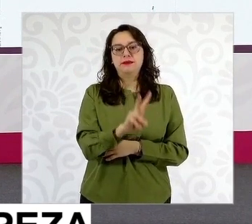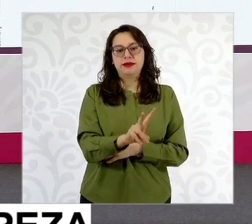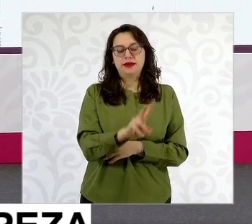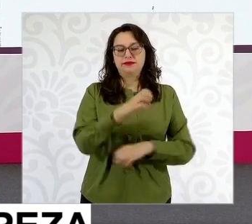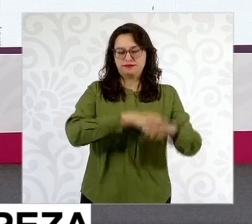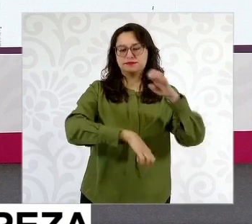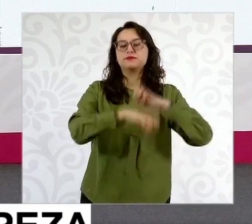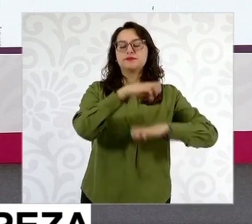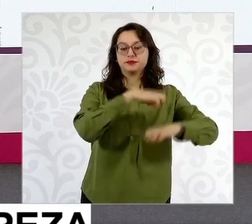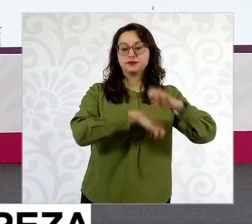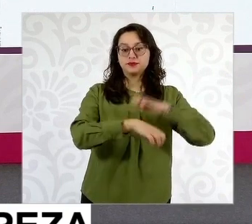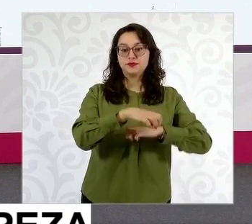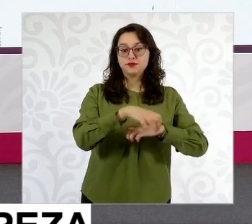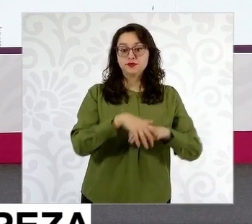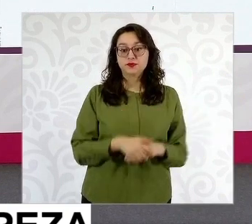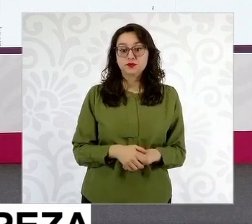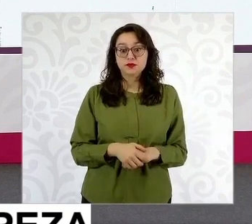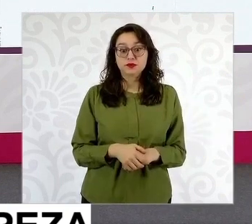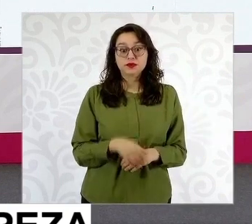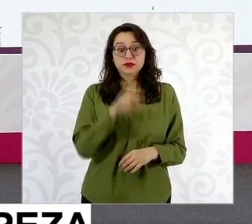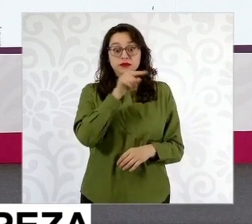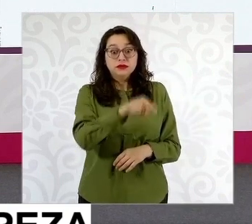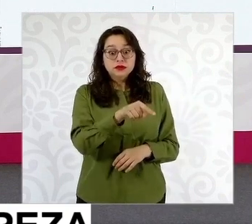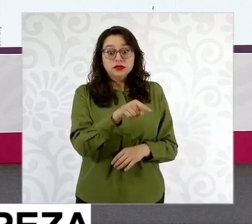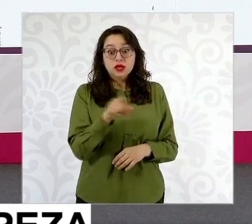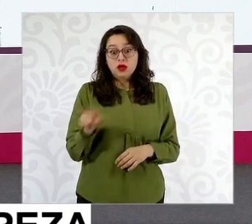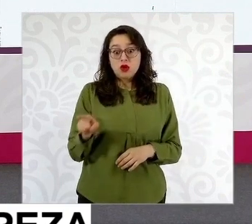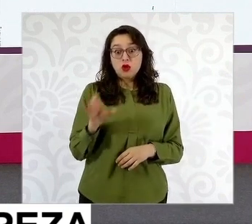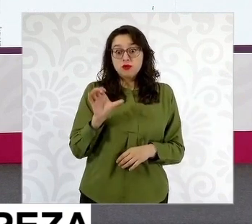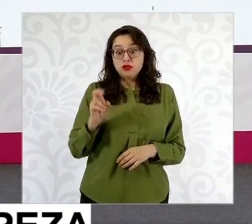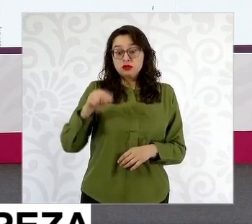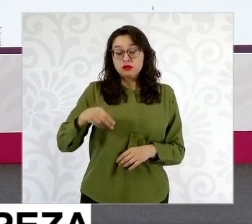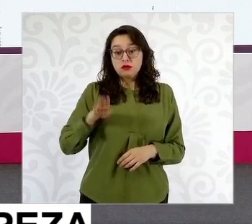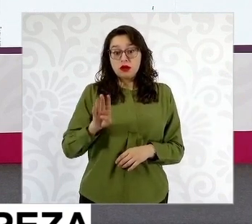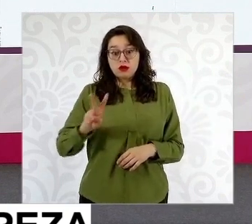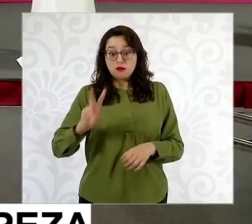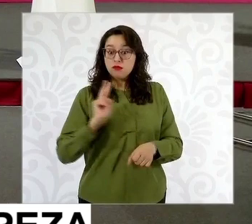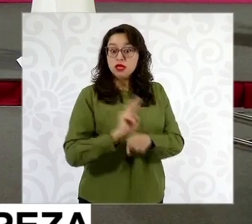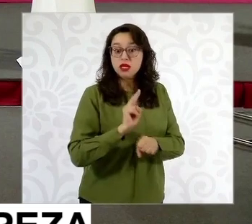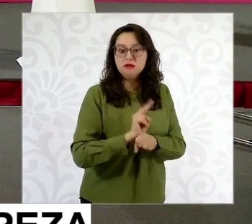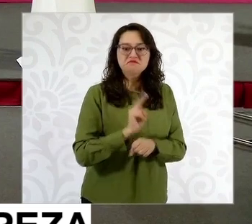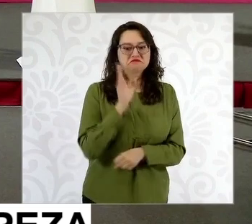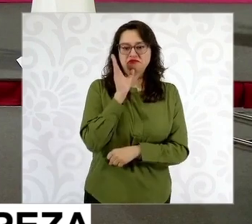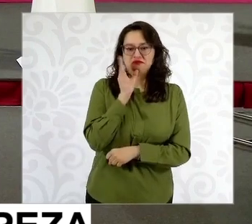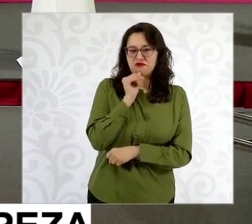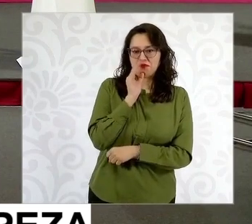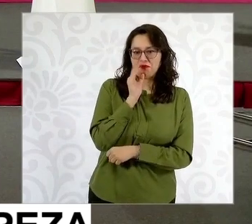que es una entidad no regulada por la Comisión Nacional Bancaria y Valores. La que sigue, por favor.